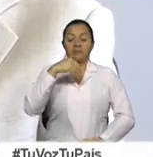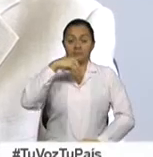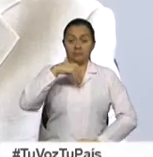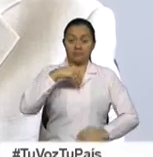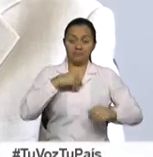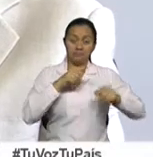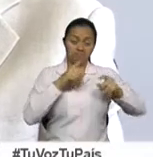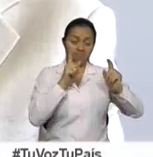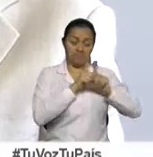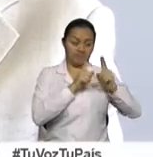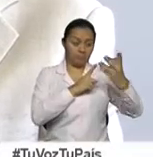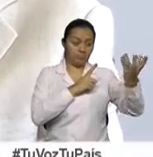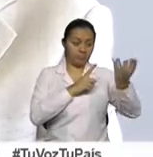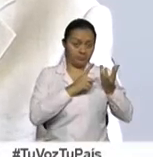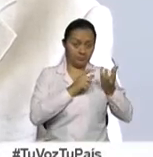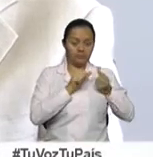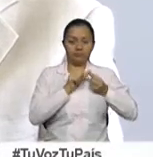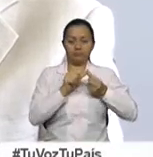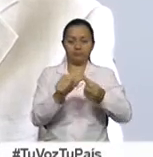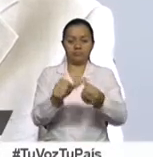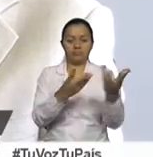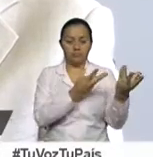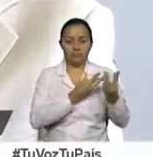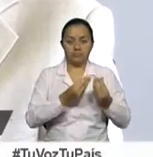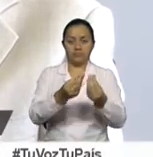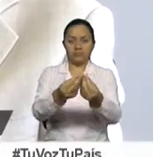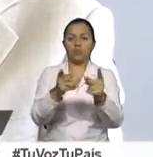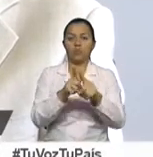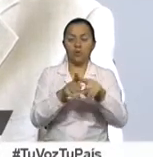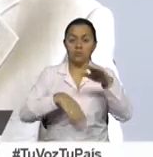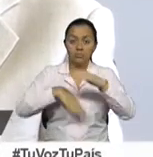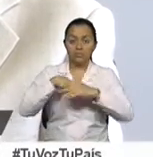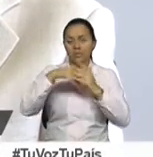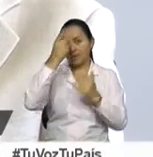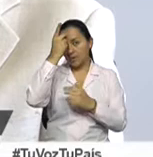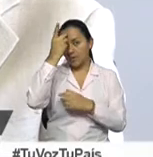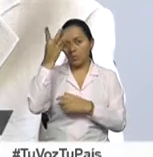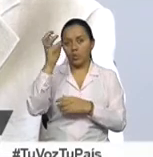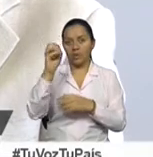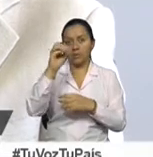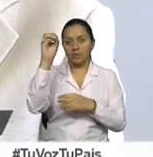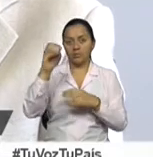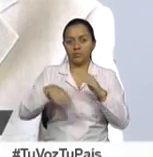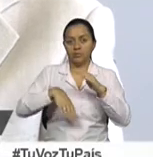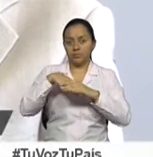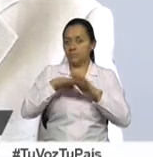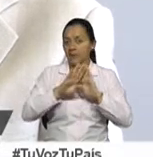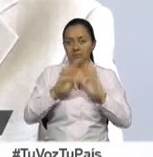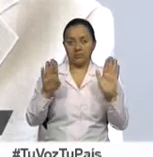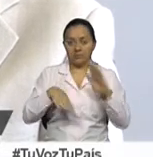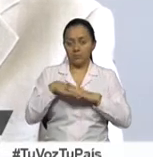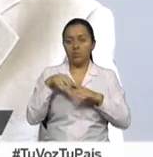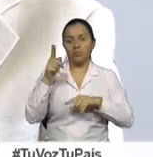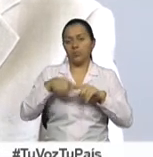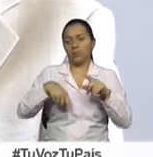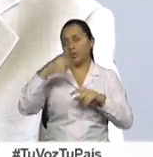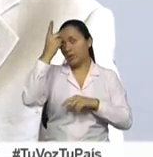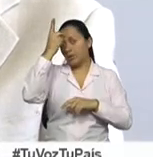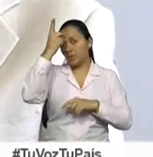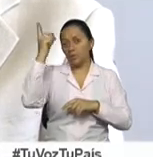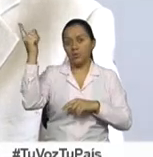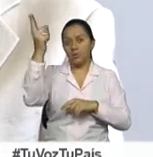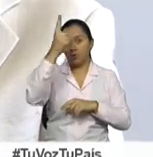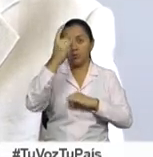permanentes, que no superemos el techo de endeudamiento, que no puede pasar del 40% de deuda